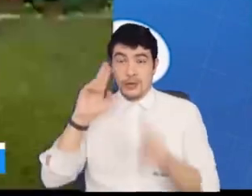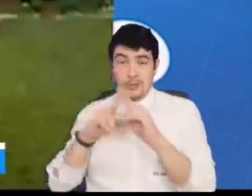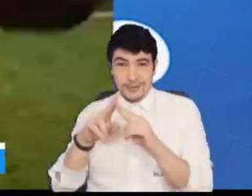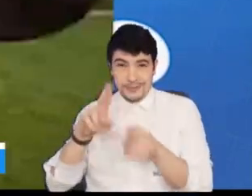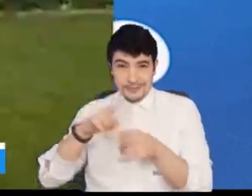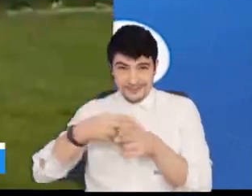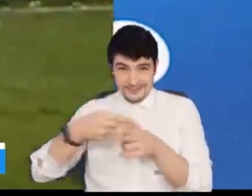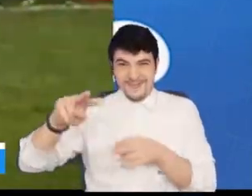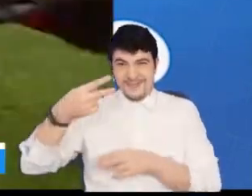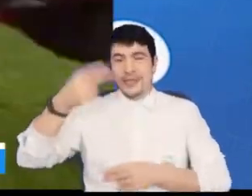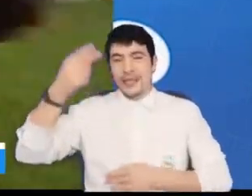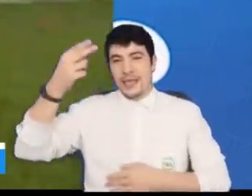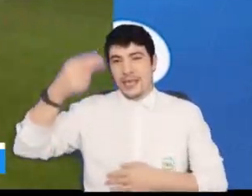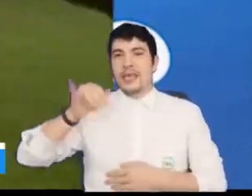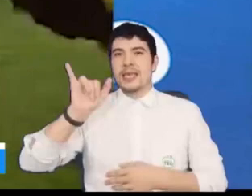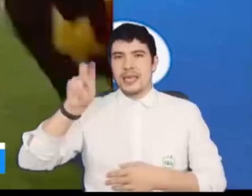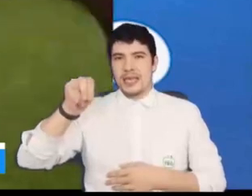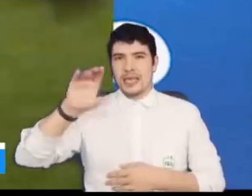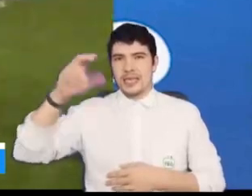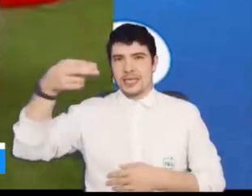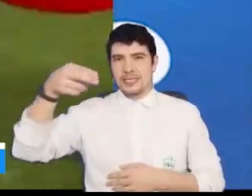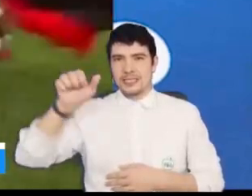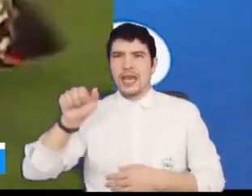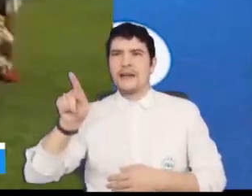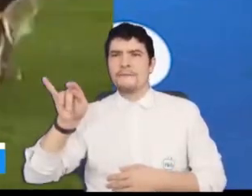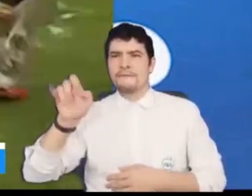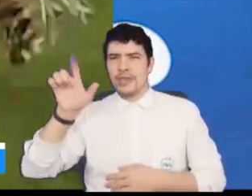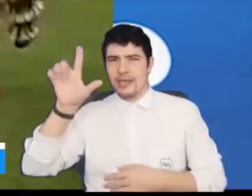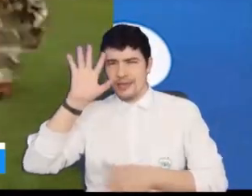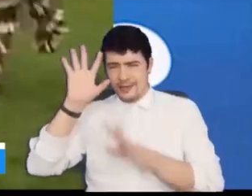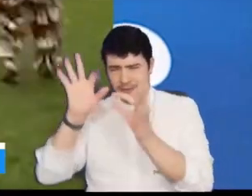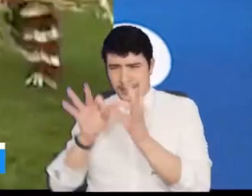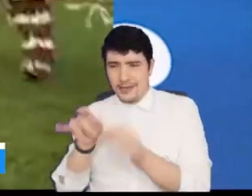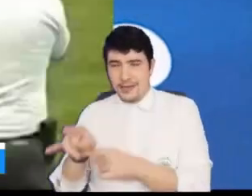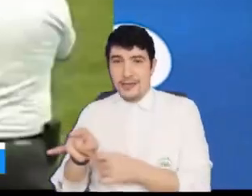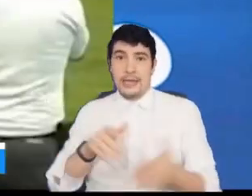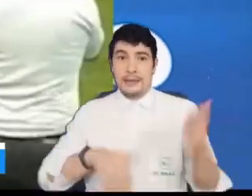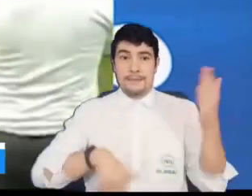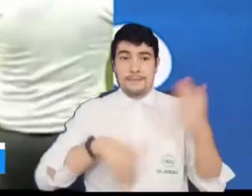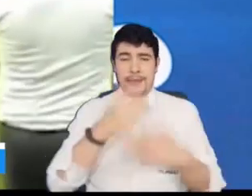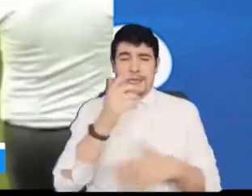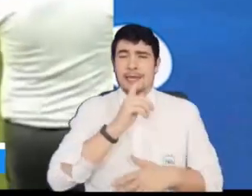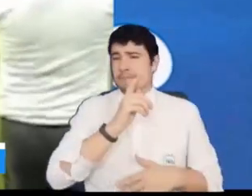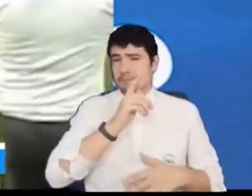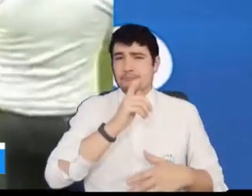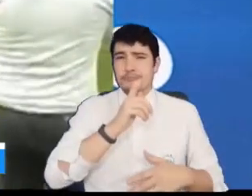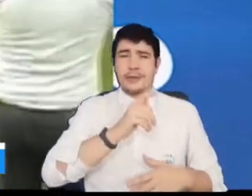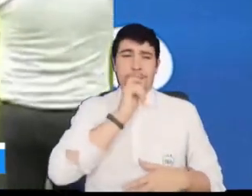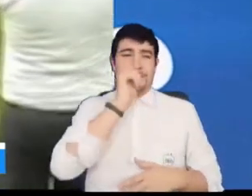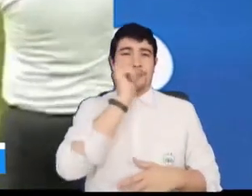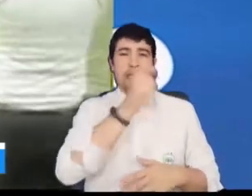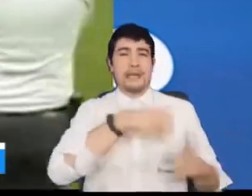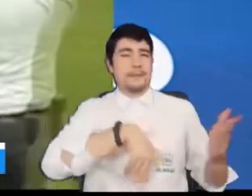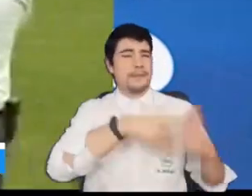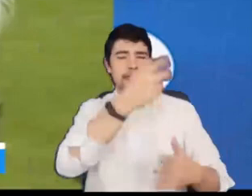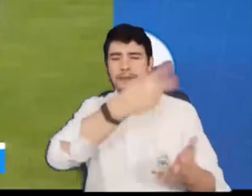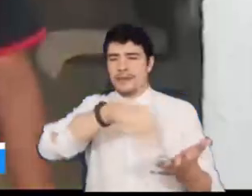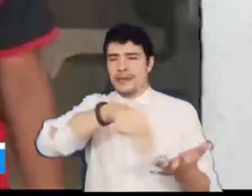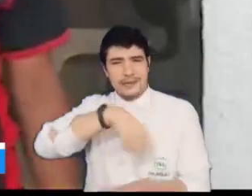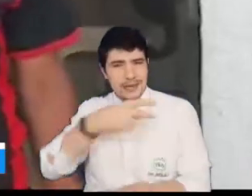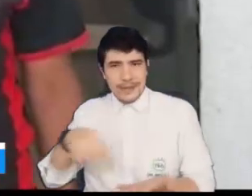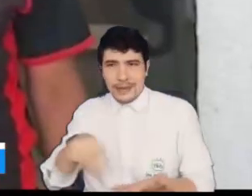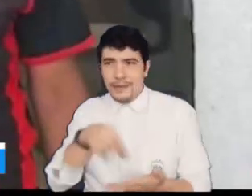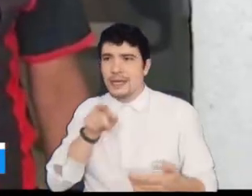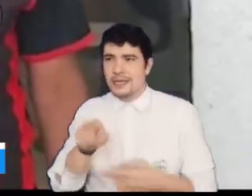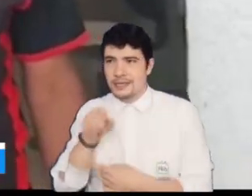cada partido como local. Desde antes del pitazo inicial hasta que se apagan las luces del estadio, baila sin parar con su vestido de indio.